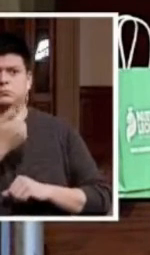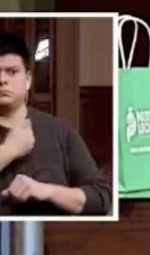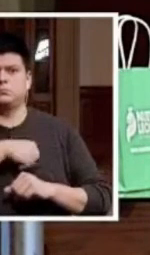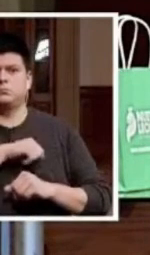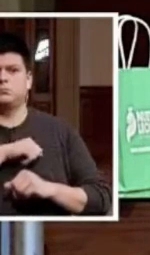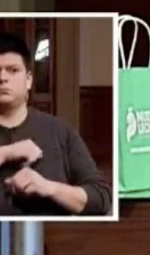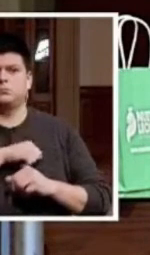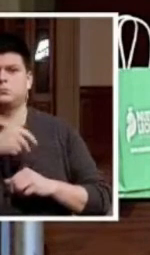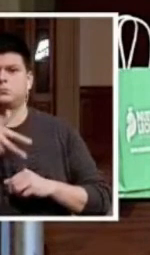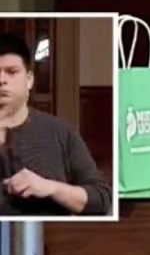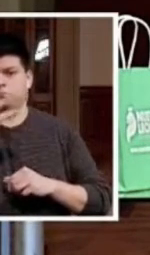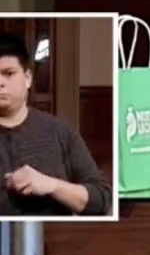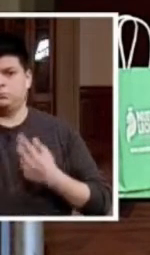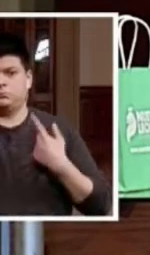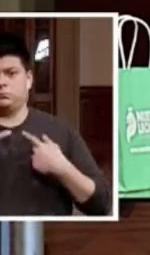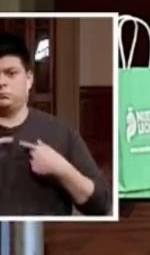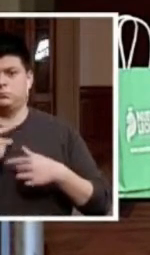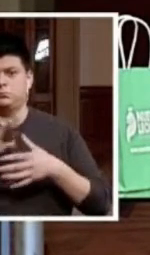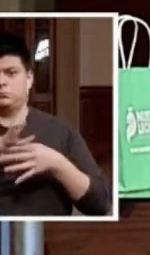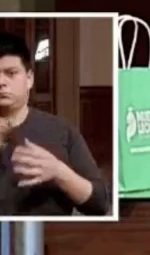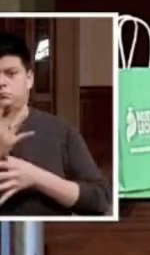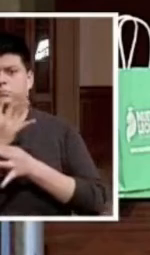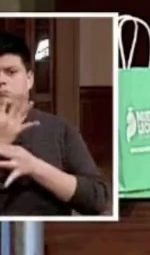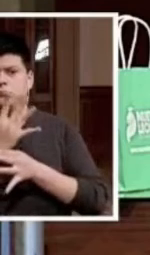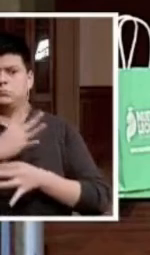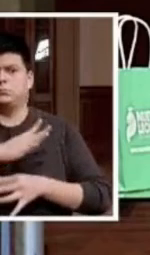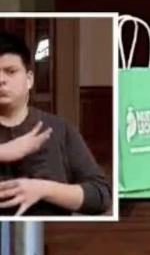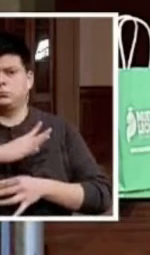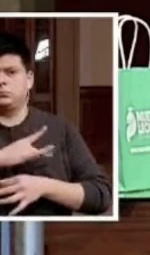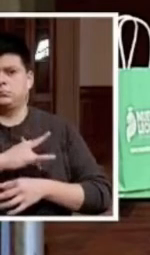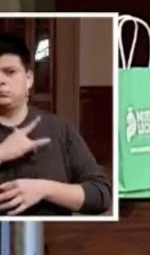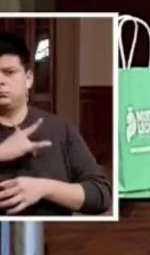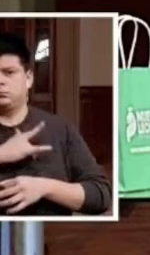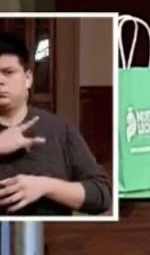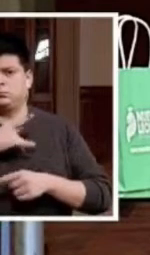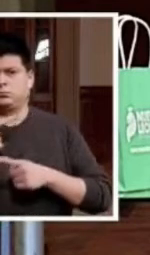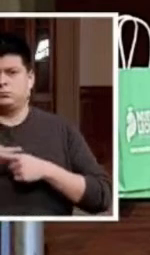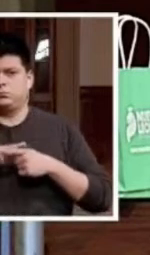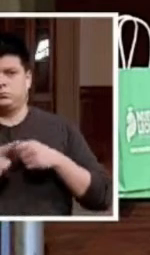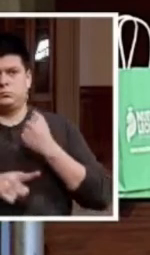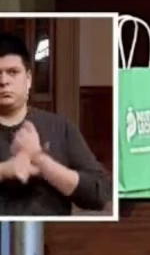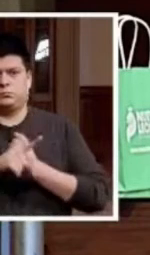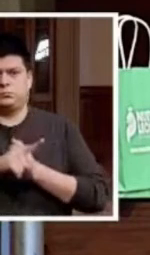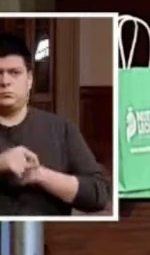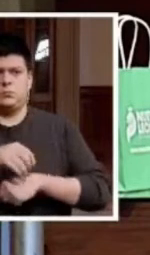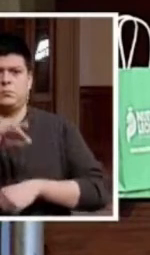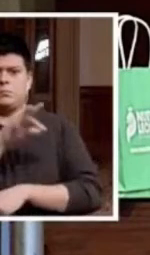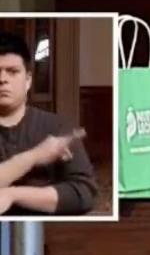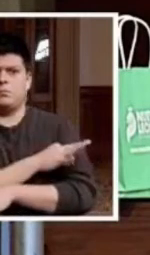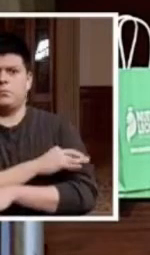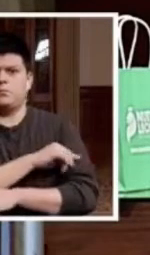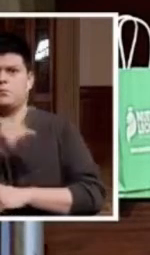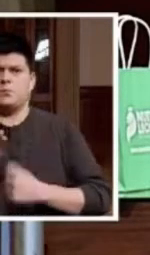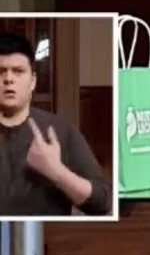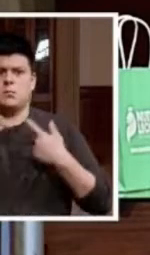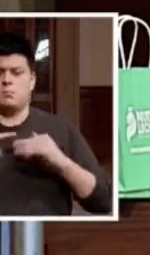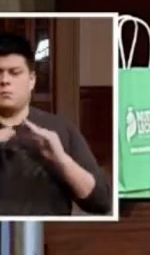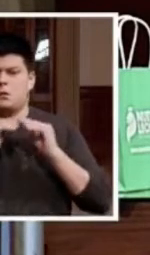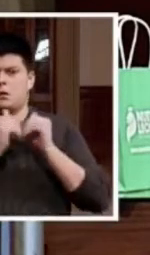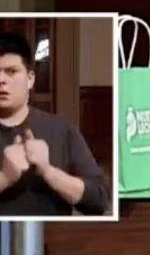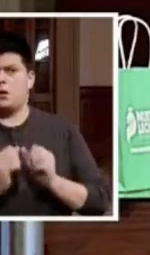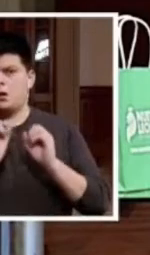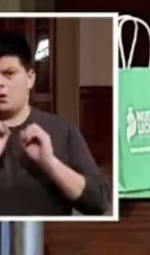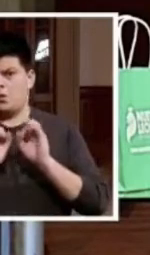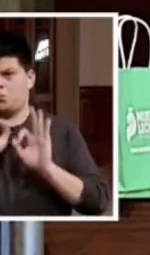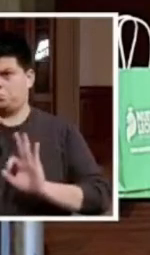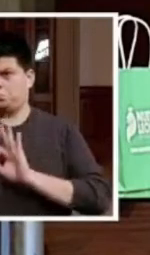estas 13 personas que ya dio cuenta que resultaron con reacciones adversas a la vacunación, si es que están en sus domicilios o si se